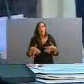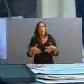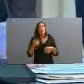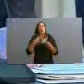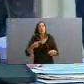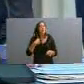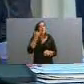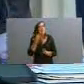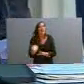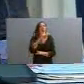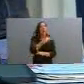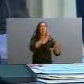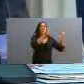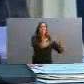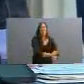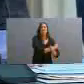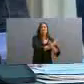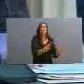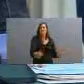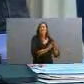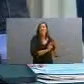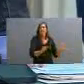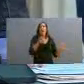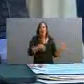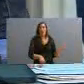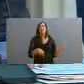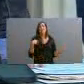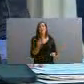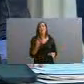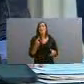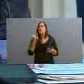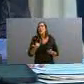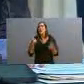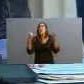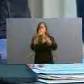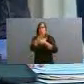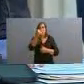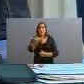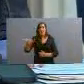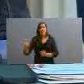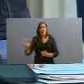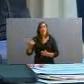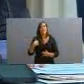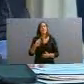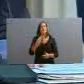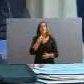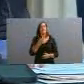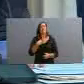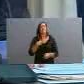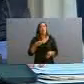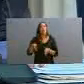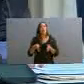destruido. La propia naturaleza de los problemas que hoy enfrentamos nos marca que el rumbo ha sido el